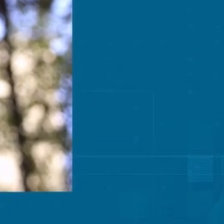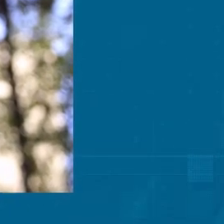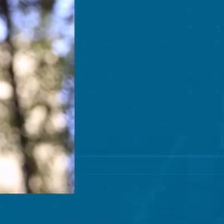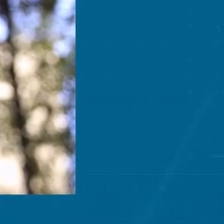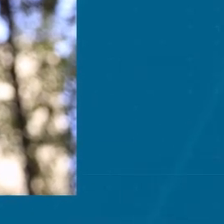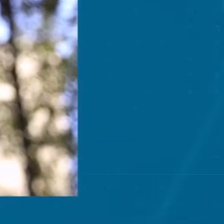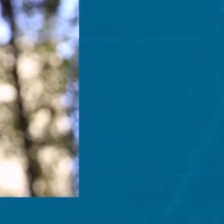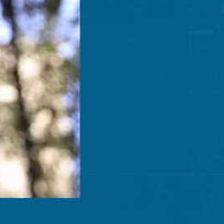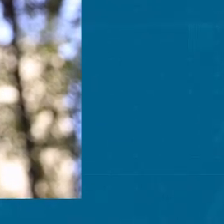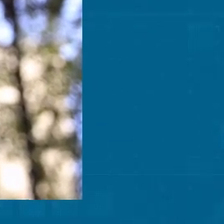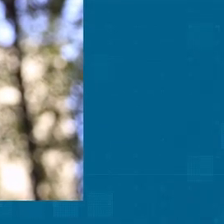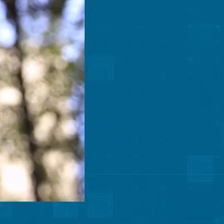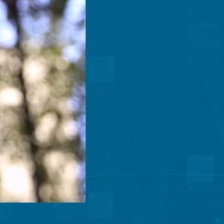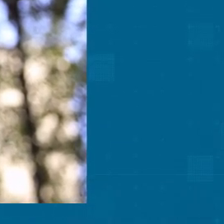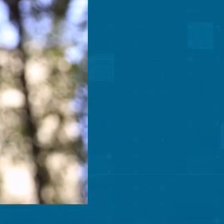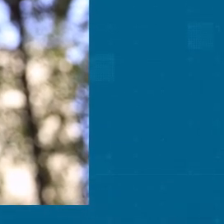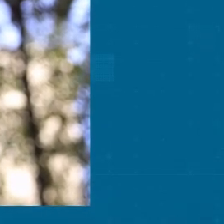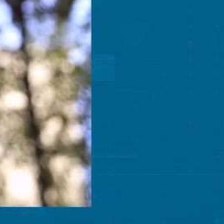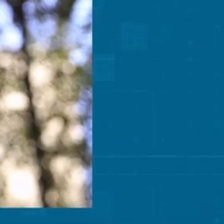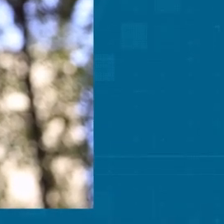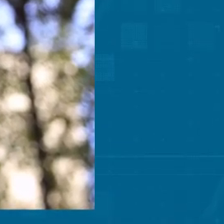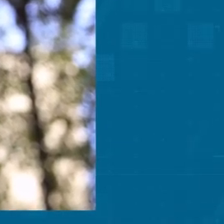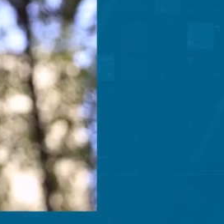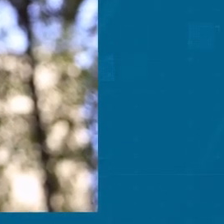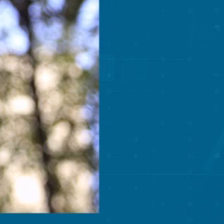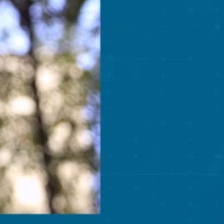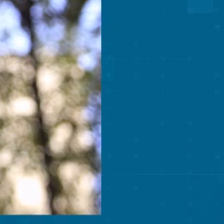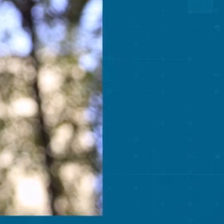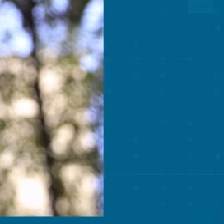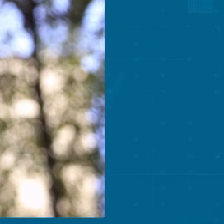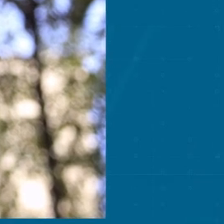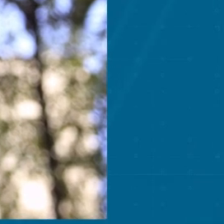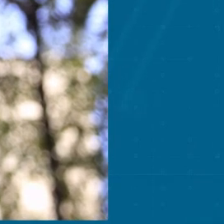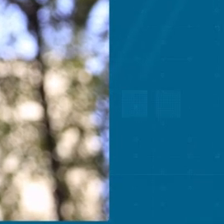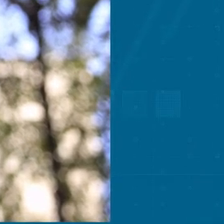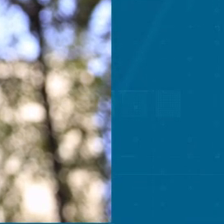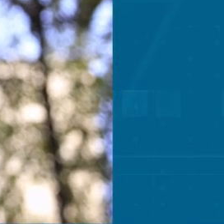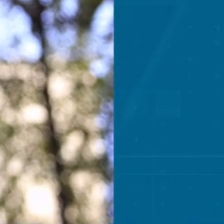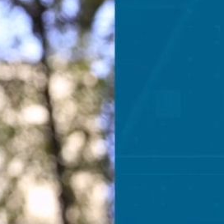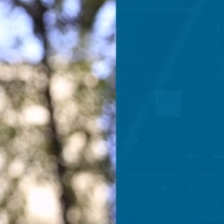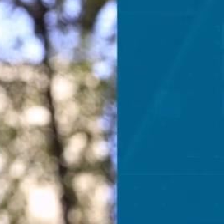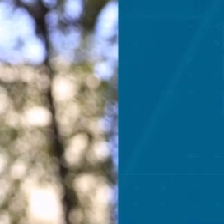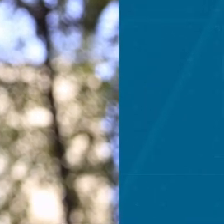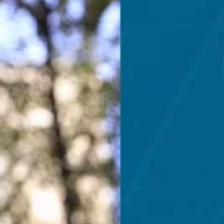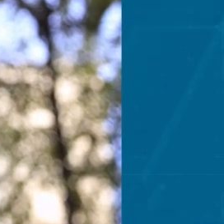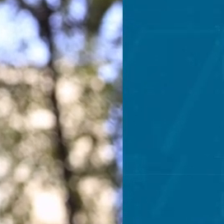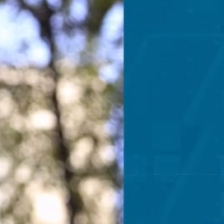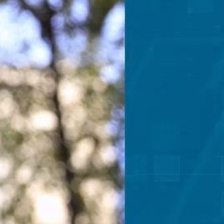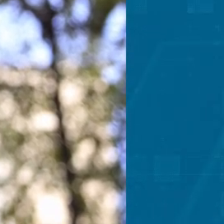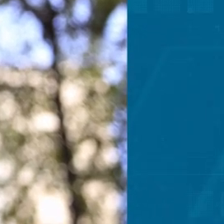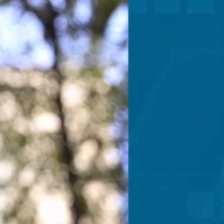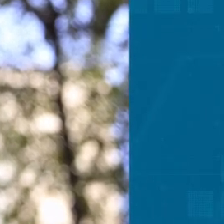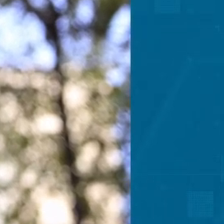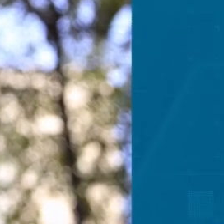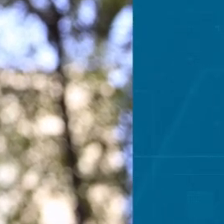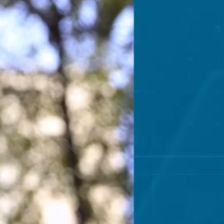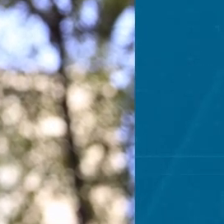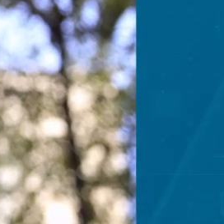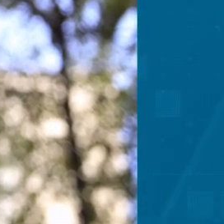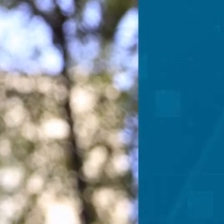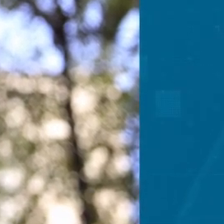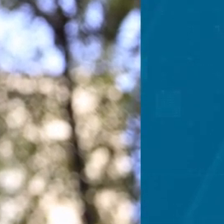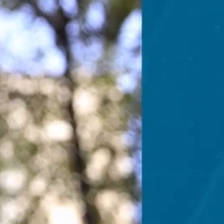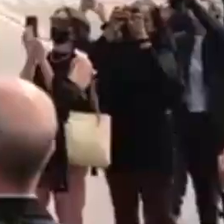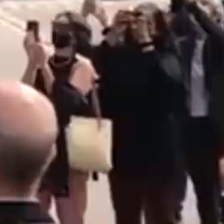La jefa de gobierno de la Ciudad de México, Claudia Sheinbaum Pardo, develó las esculturas de Josefa Ortiz, Gertrudis Bocanegra, Sor Juana Inés de la Cruz